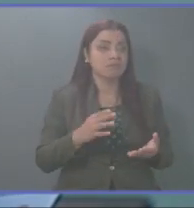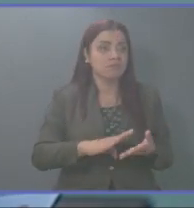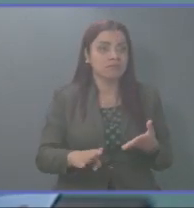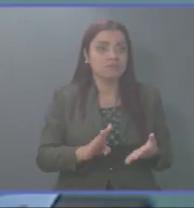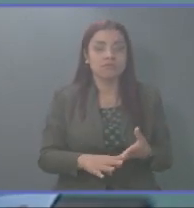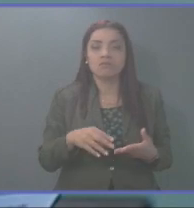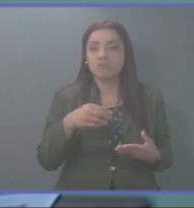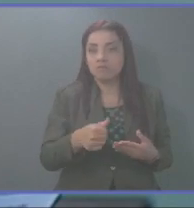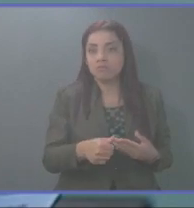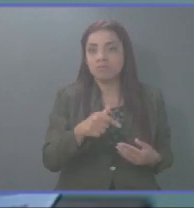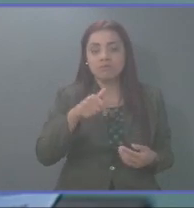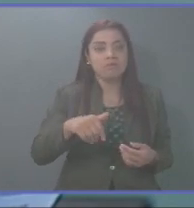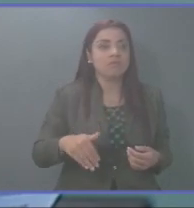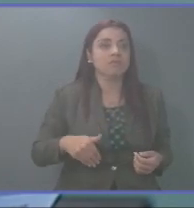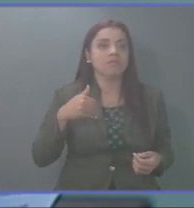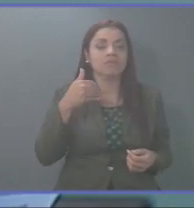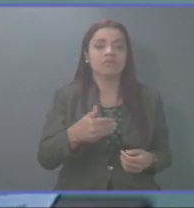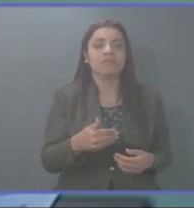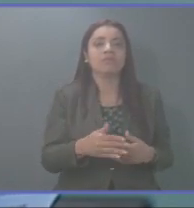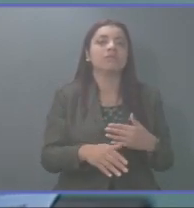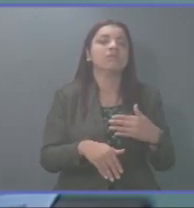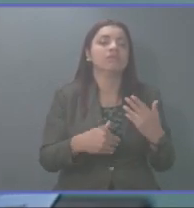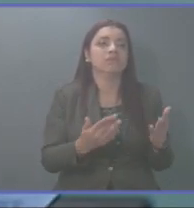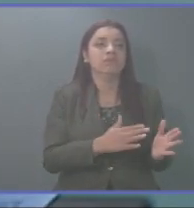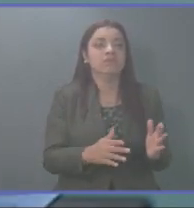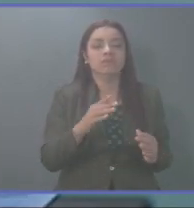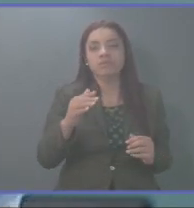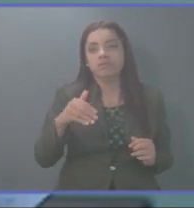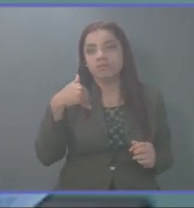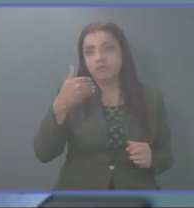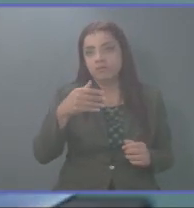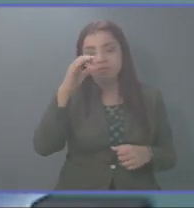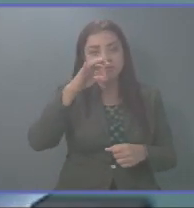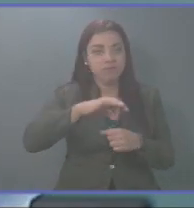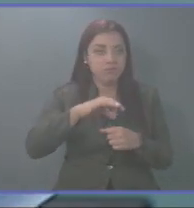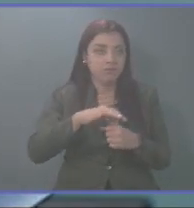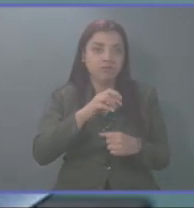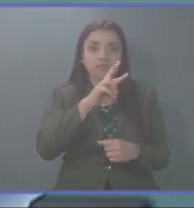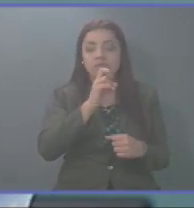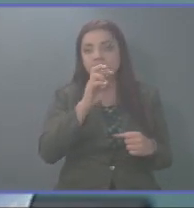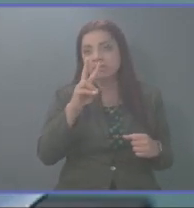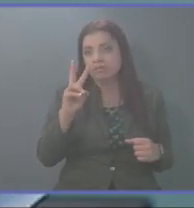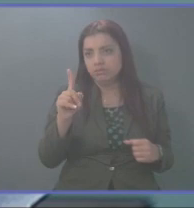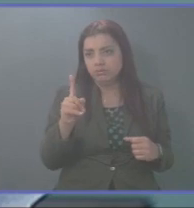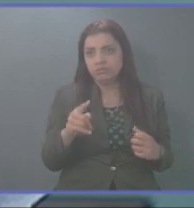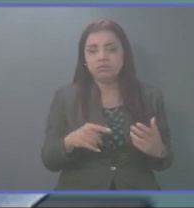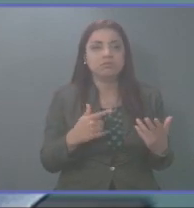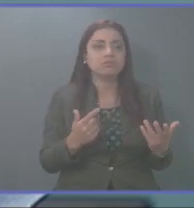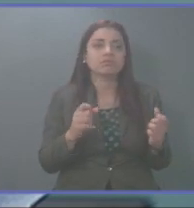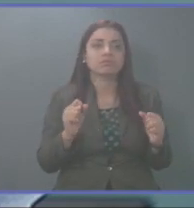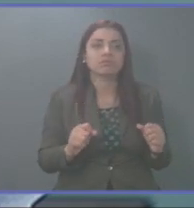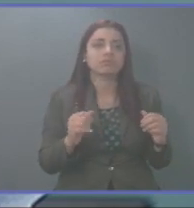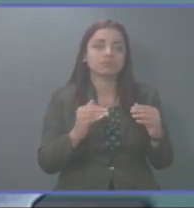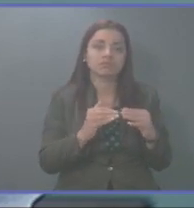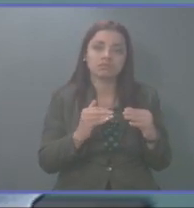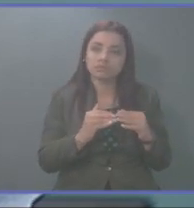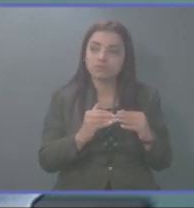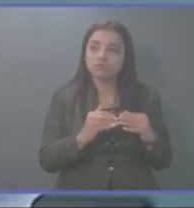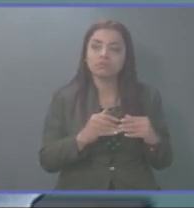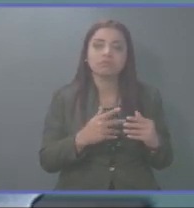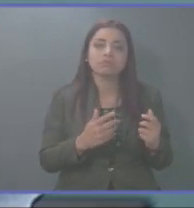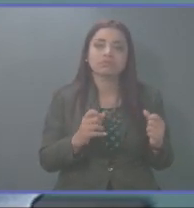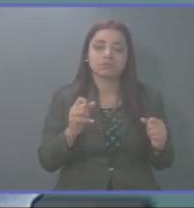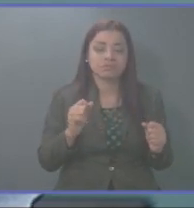podrían hacerse en el presente año fiscal y otros ya en el año de la elección, es decir, en el 2021. Agregó además que si se